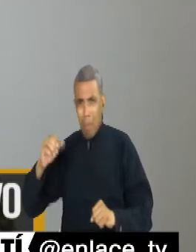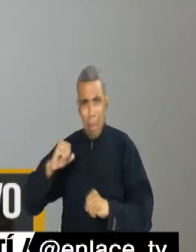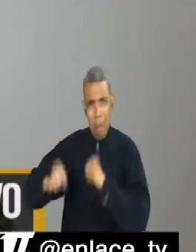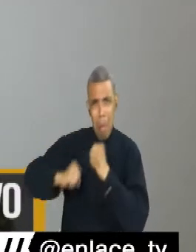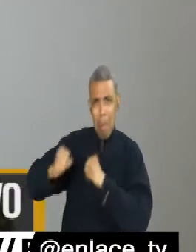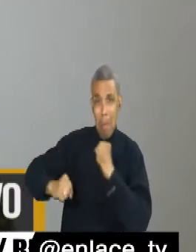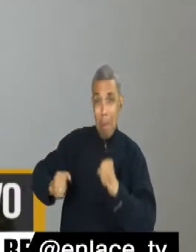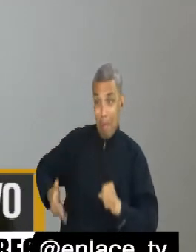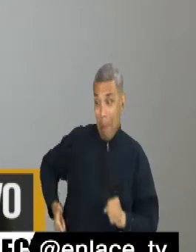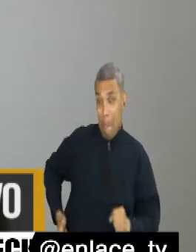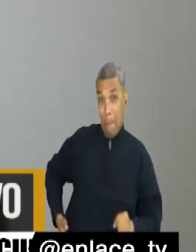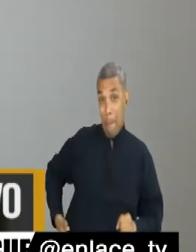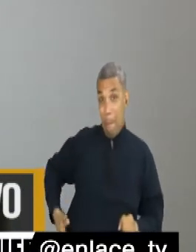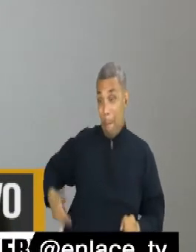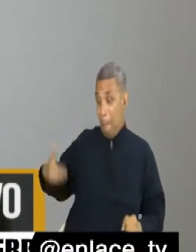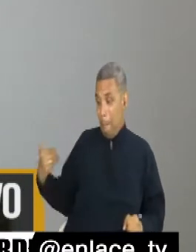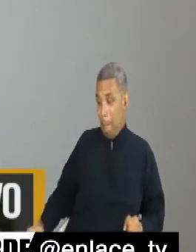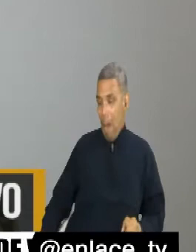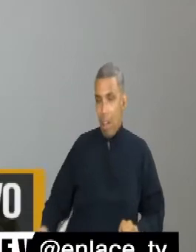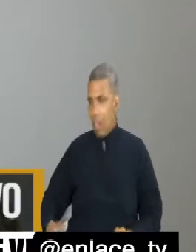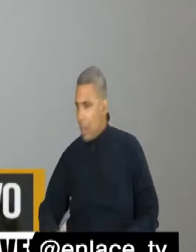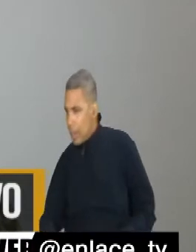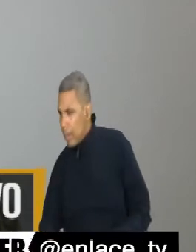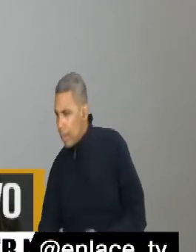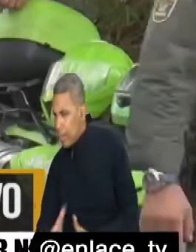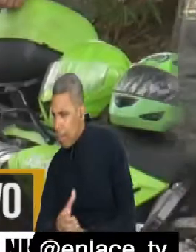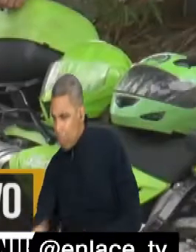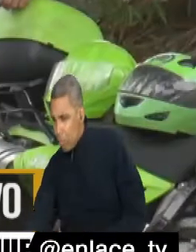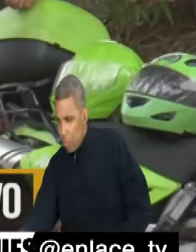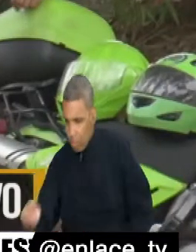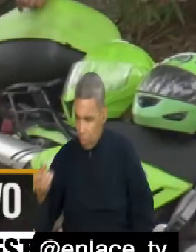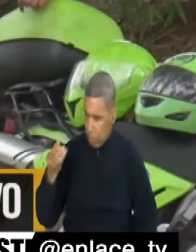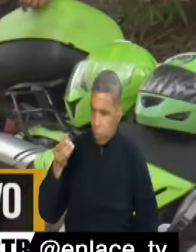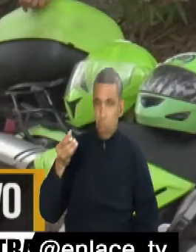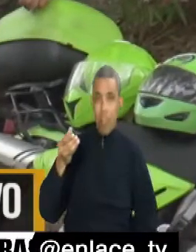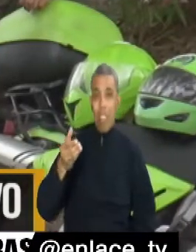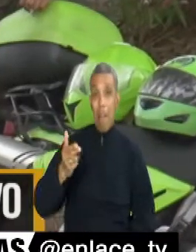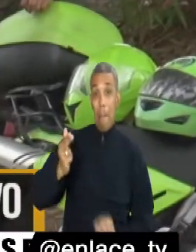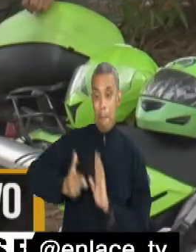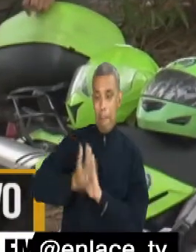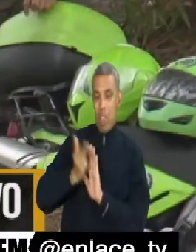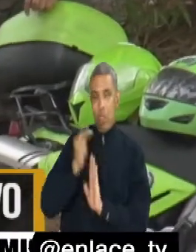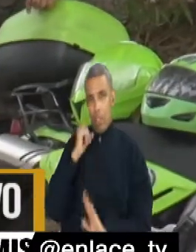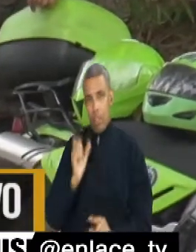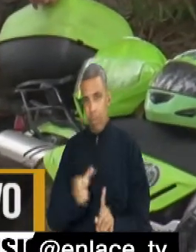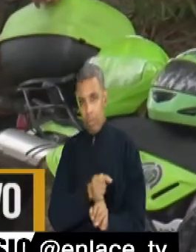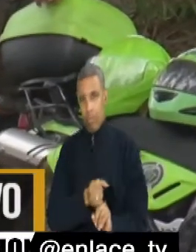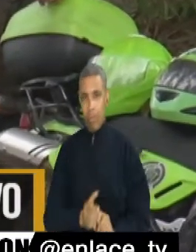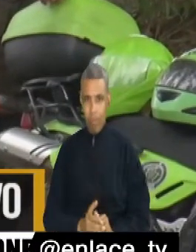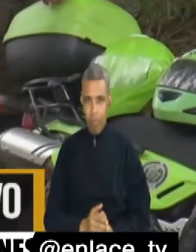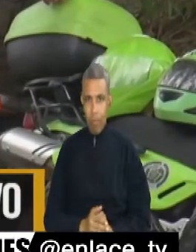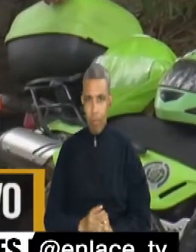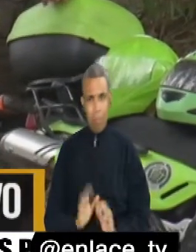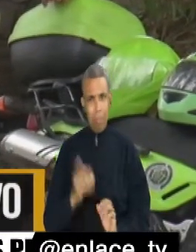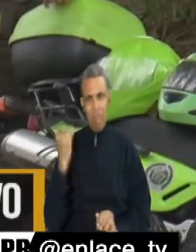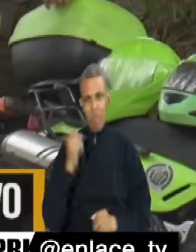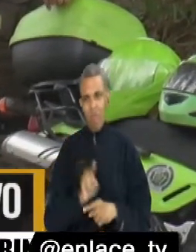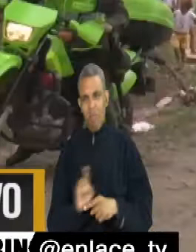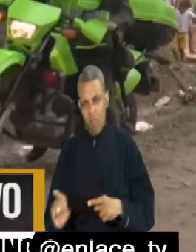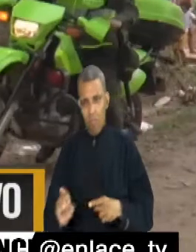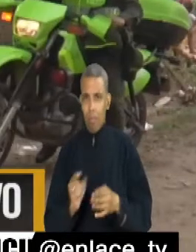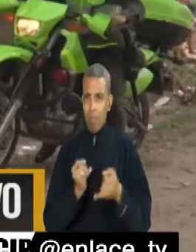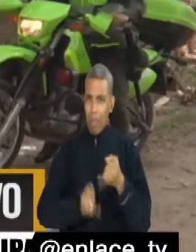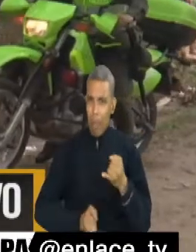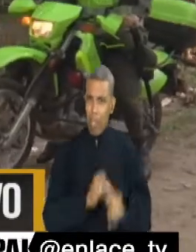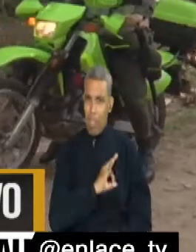se le cae un arma de fuego. Este arma de fuego fue hallada posteriormente. Esto hace parte de los resultados adelantados por el Departamento de Policía